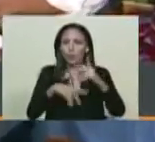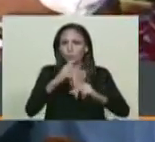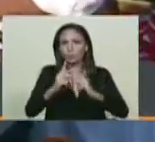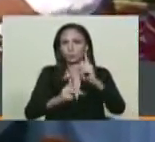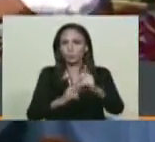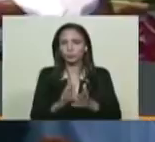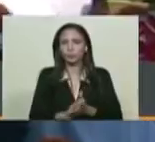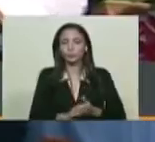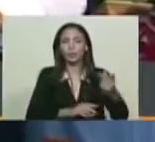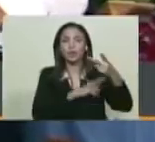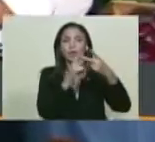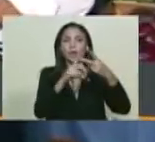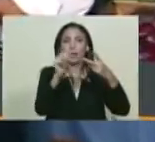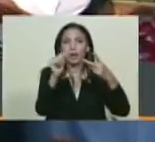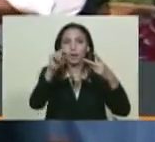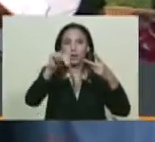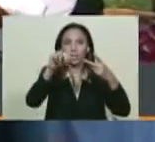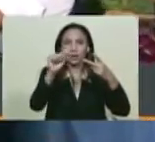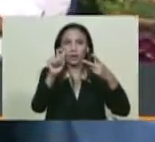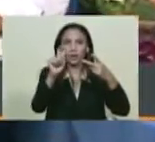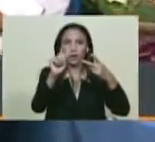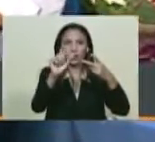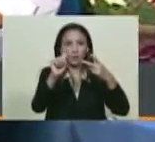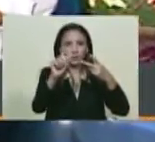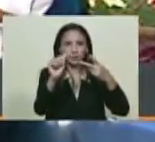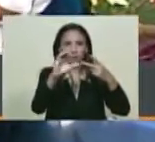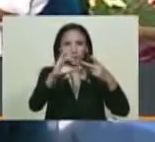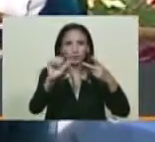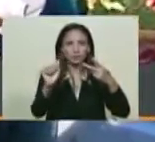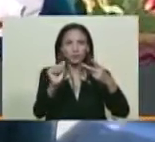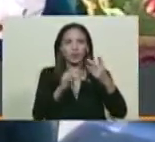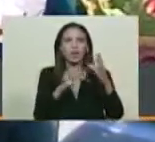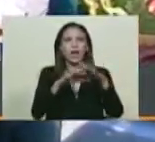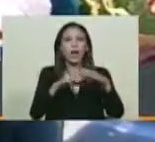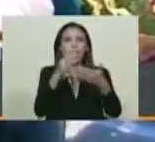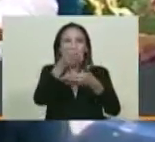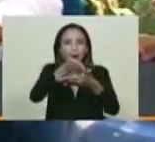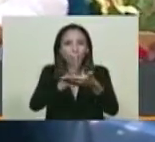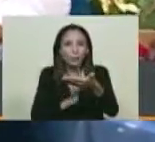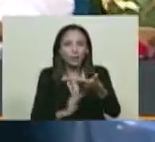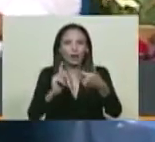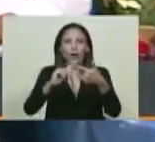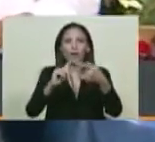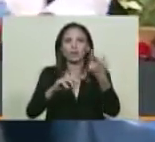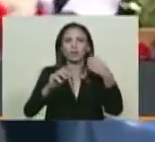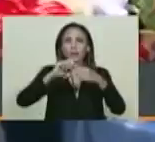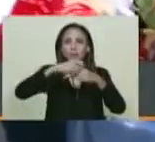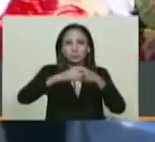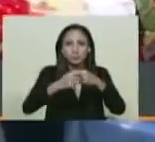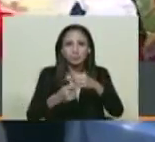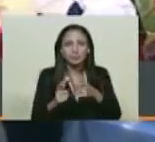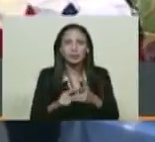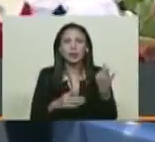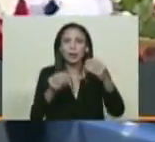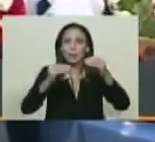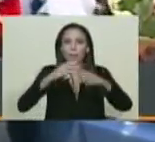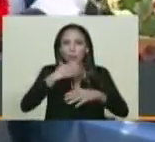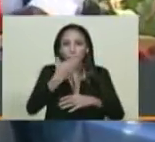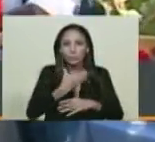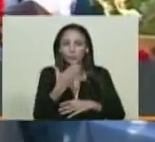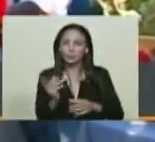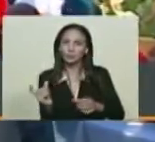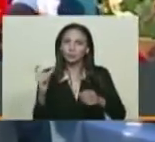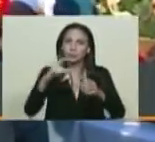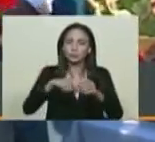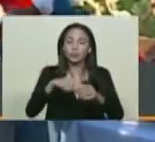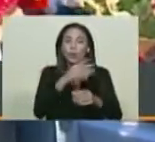a Anastasia Hernández. Ella es productora de aguacate, de naranja, de mandarina. Ellos son parte, presidente, de